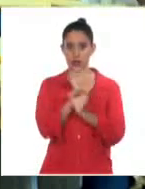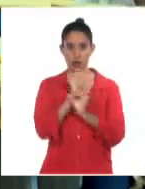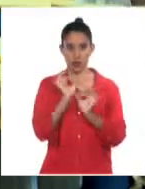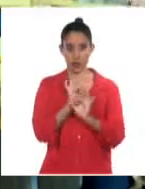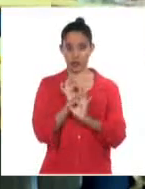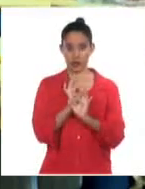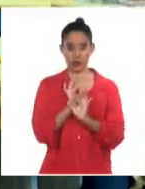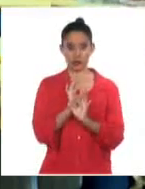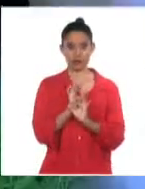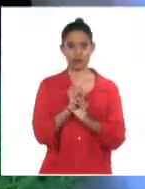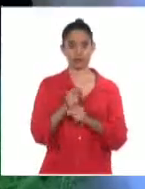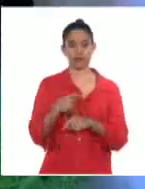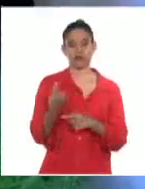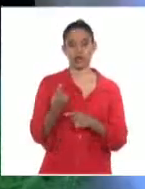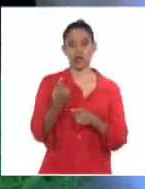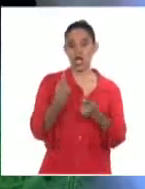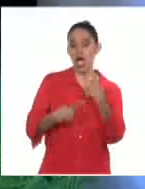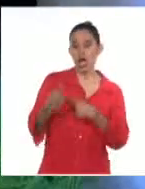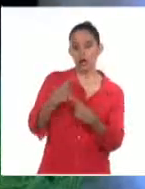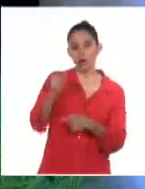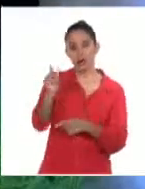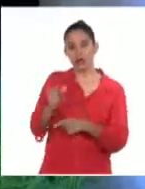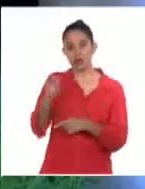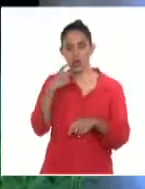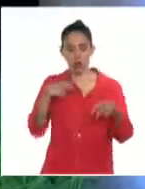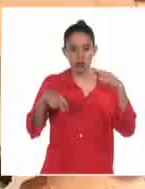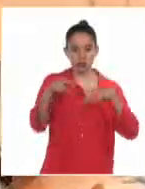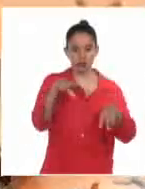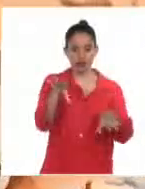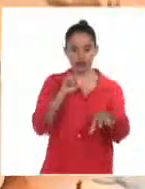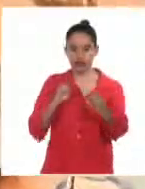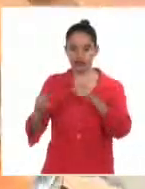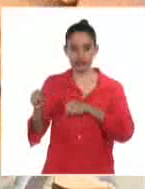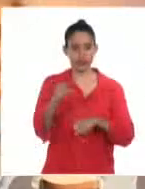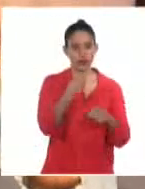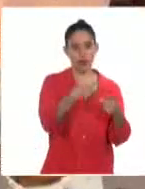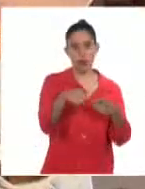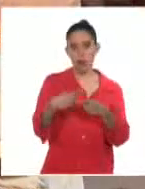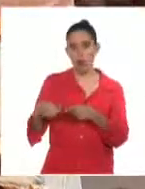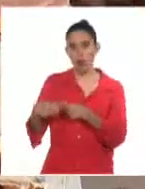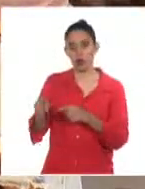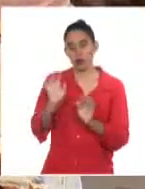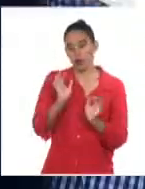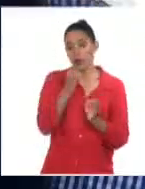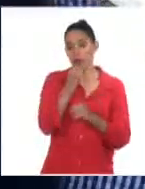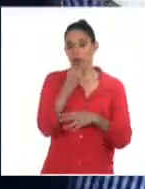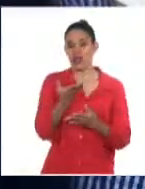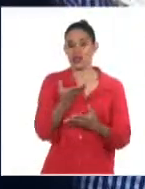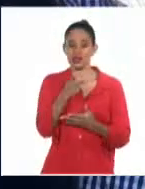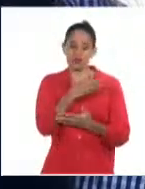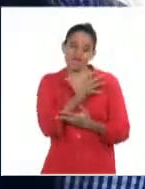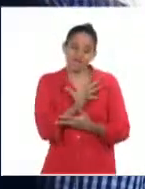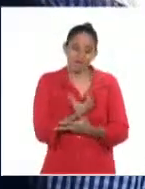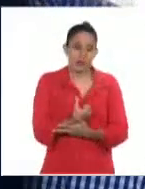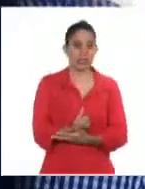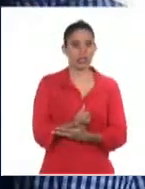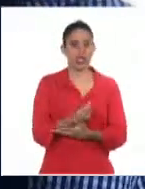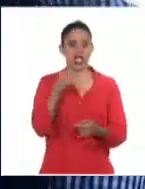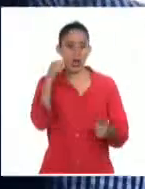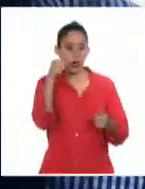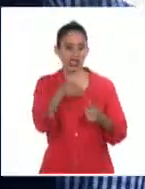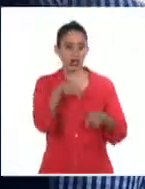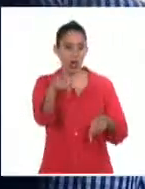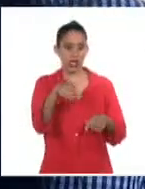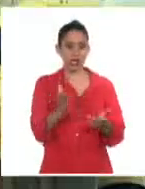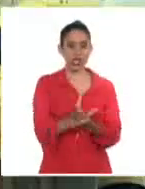definida. A la mayoría se la buscan en las nuevas formas de gestión. Y eso es triste, porque el objetivo de esta escuela es que haya